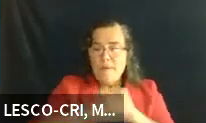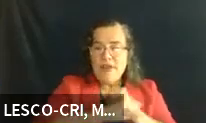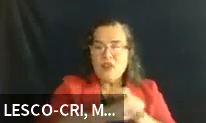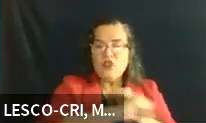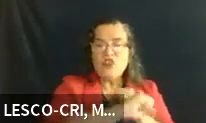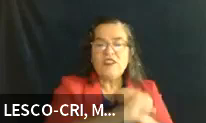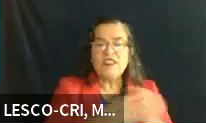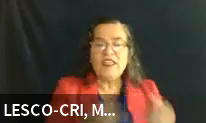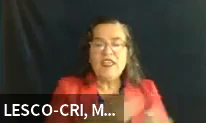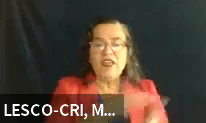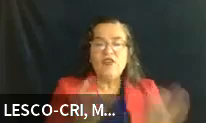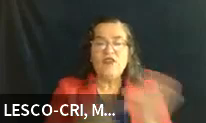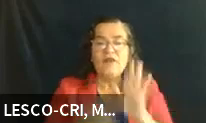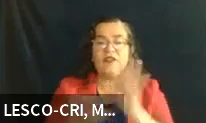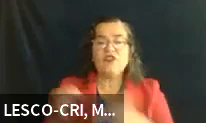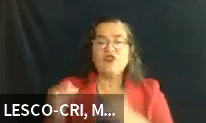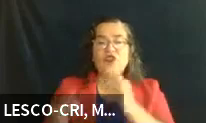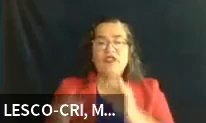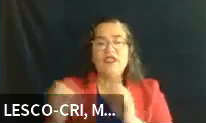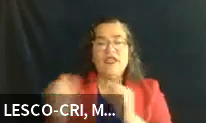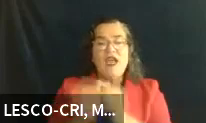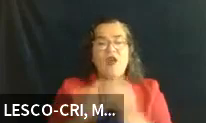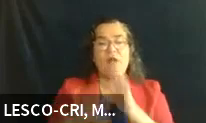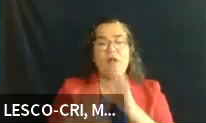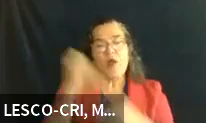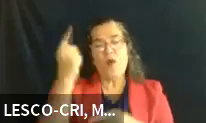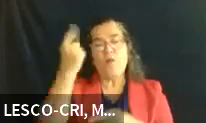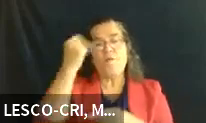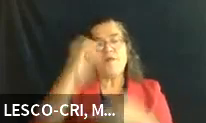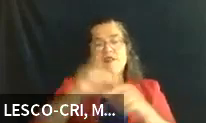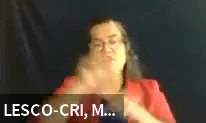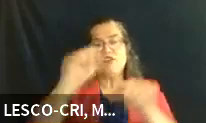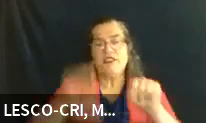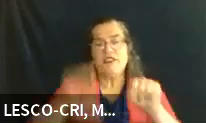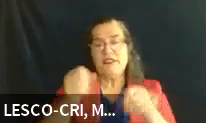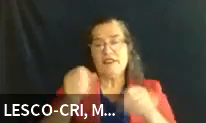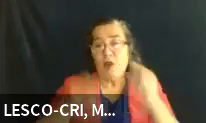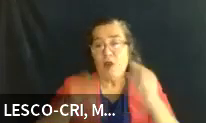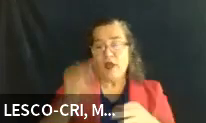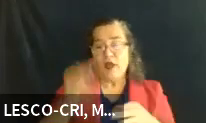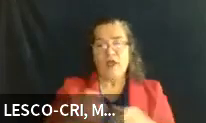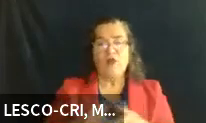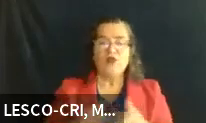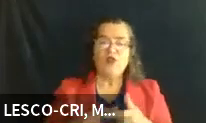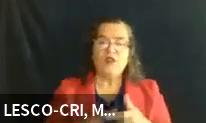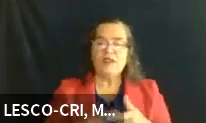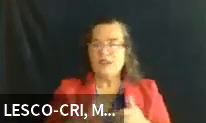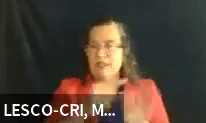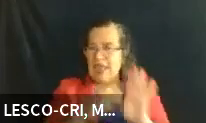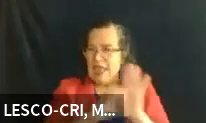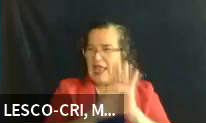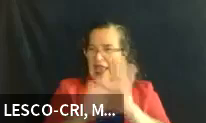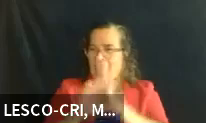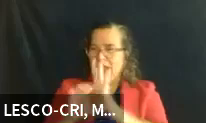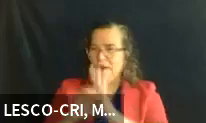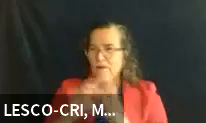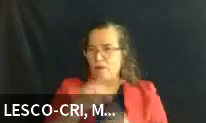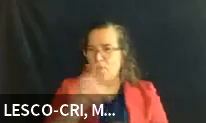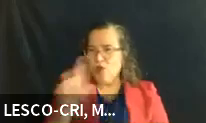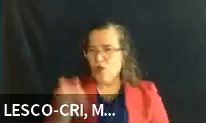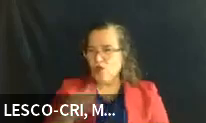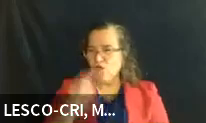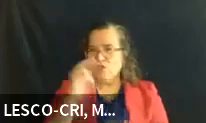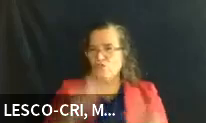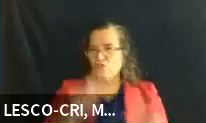y las condiciones de calidad serían los valores sociales que lo sustentan. Entonces, estos son ejemplos para que se visualice